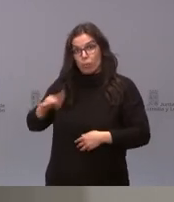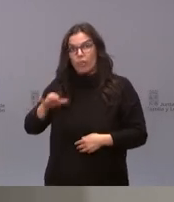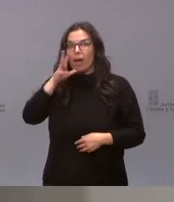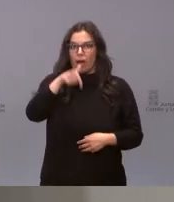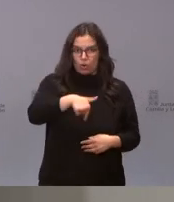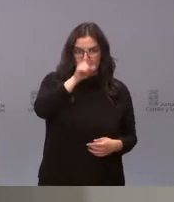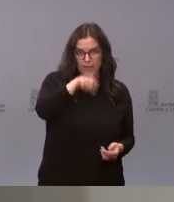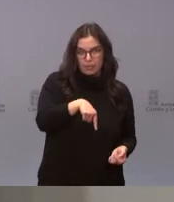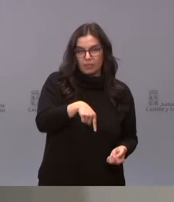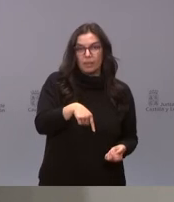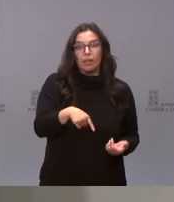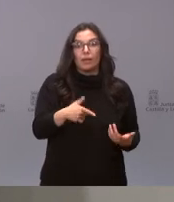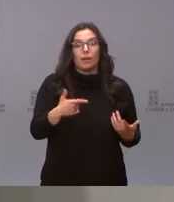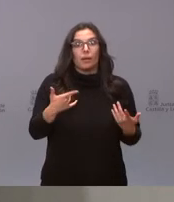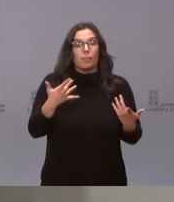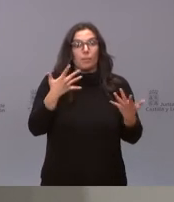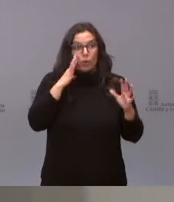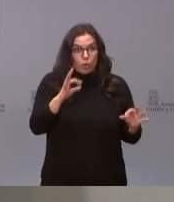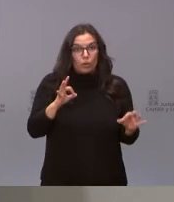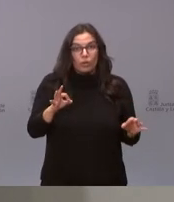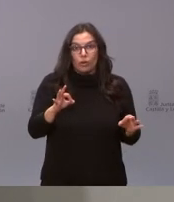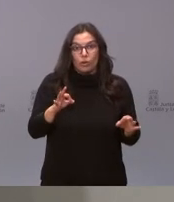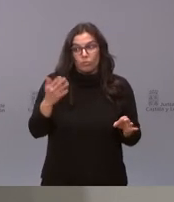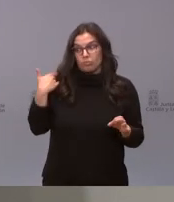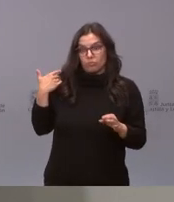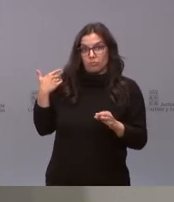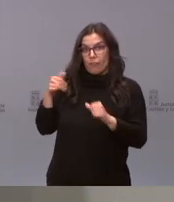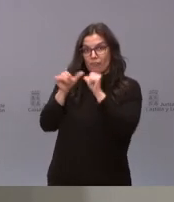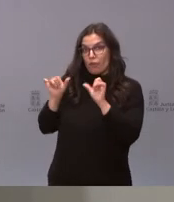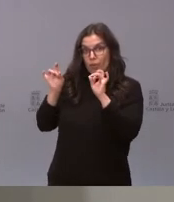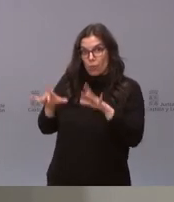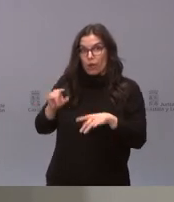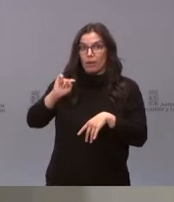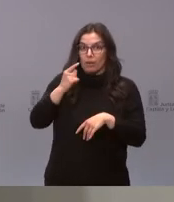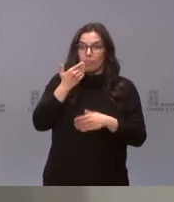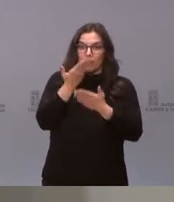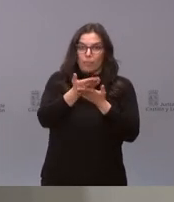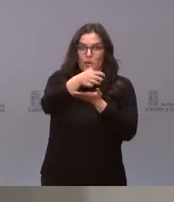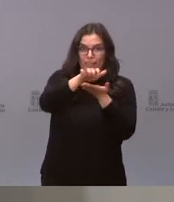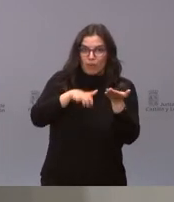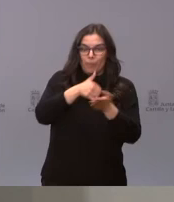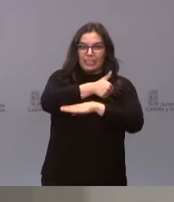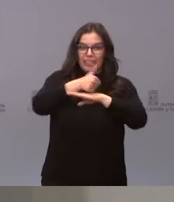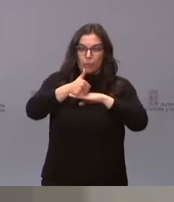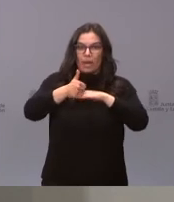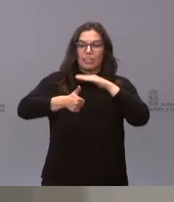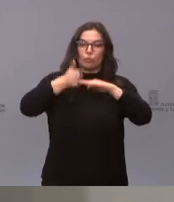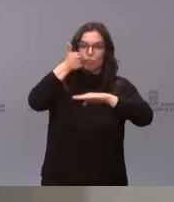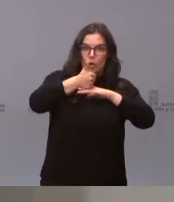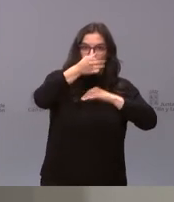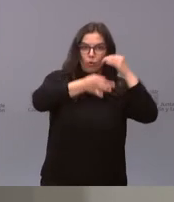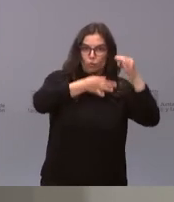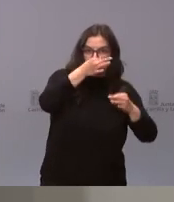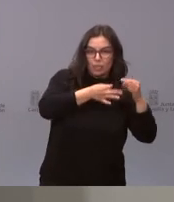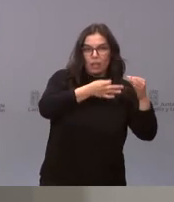pero evidentemente de la misma manera que lo hicimos en verano pues solicitando informes al tribunal superior de justicia